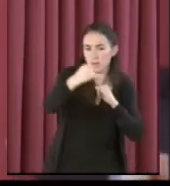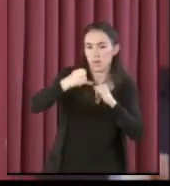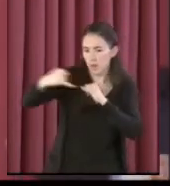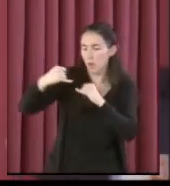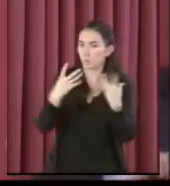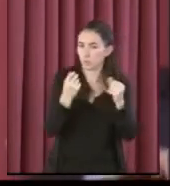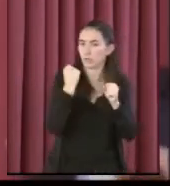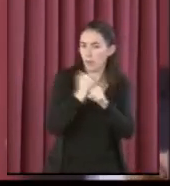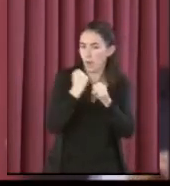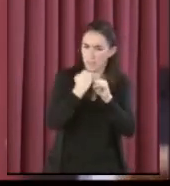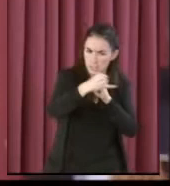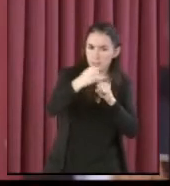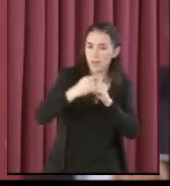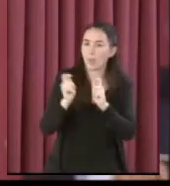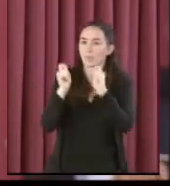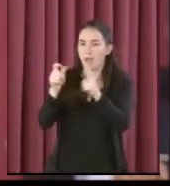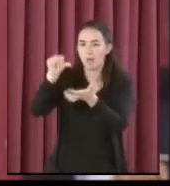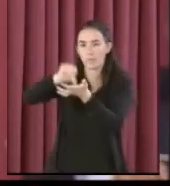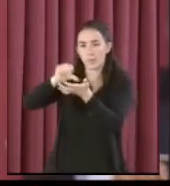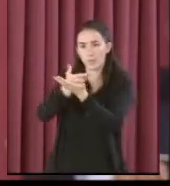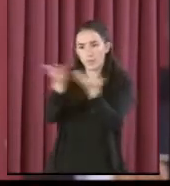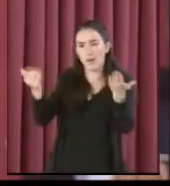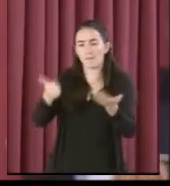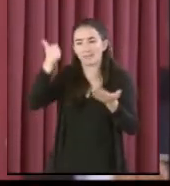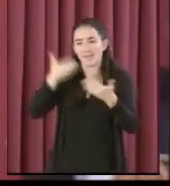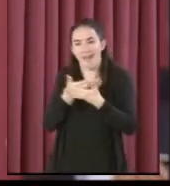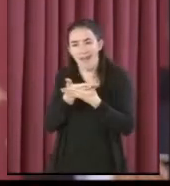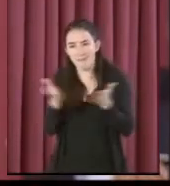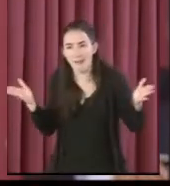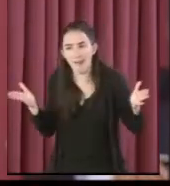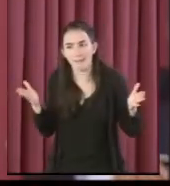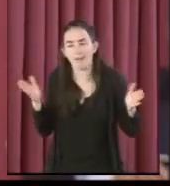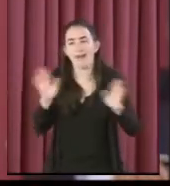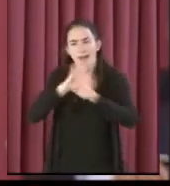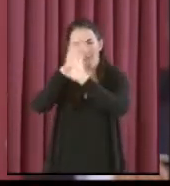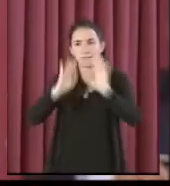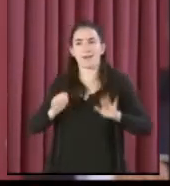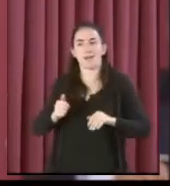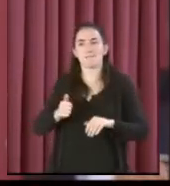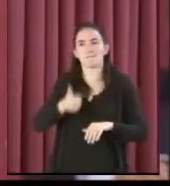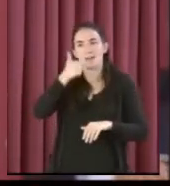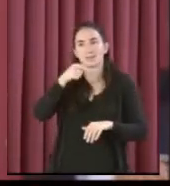repercutirán de forma directa en la configuración de una ciudad más amable, pero sobre todo una ciudad